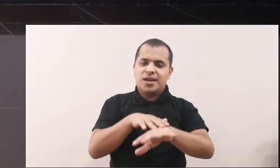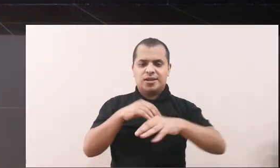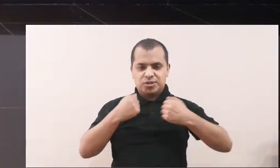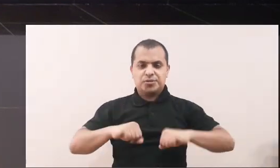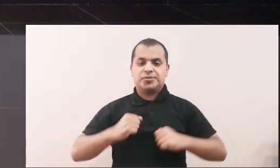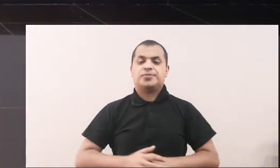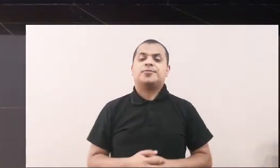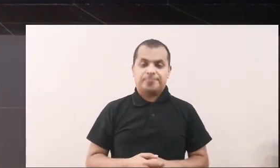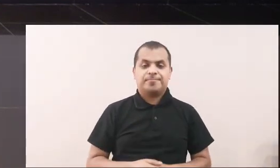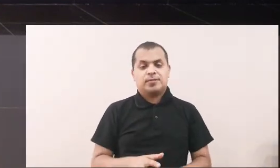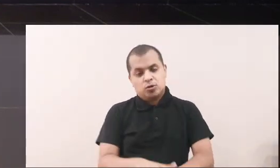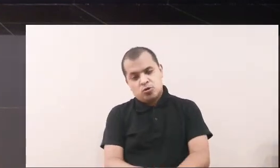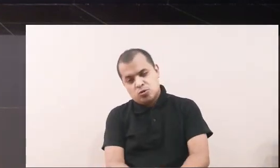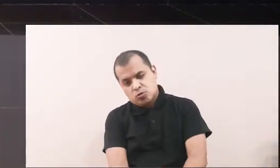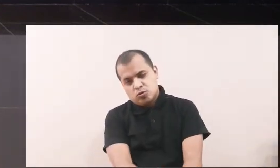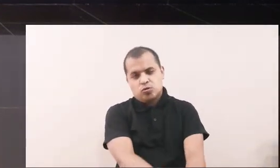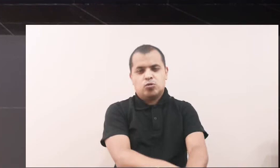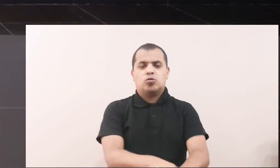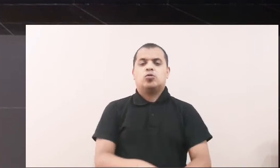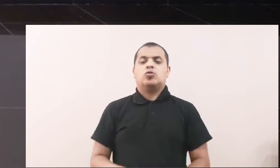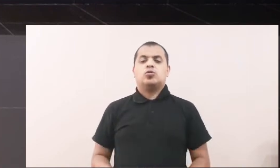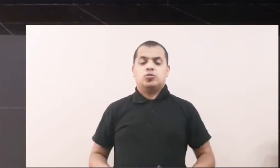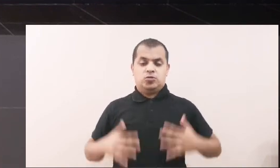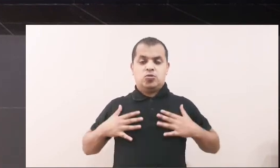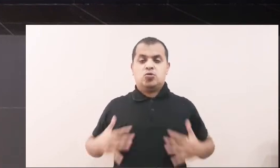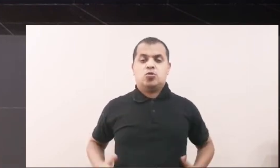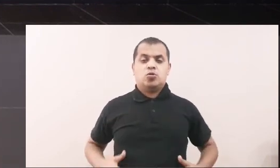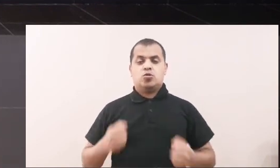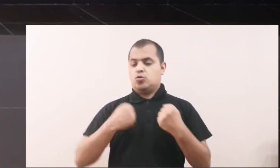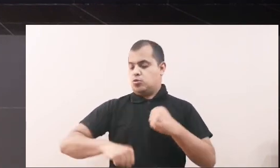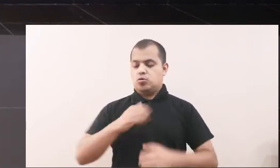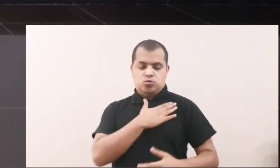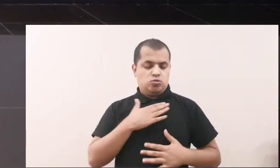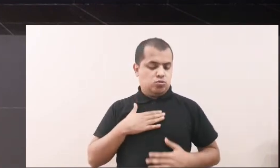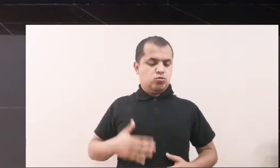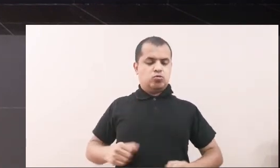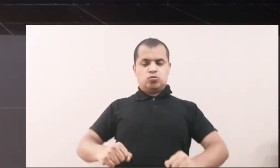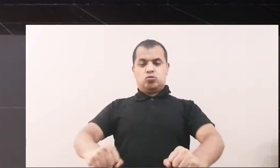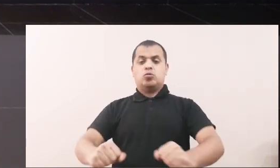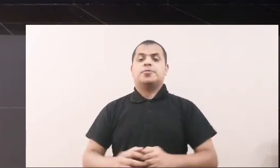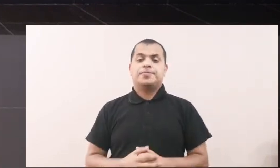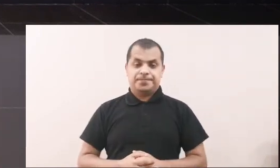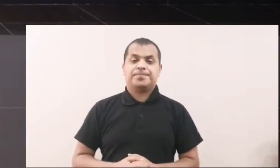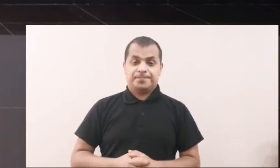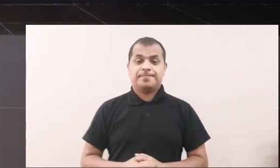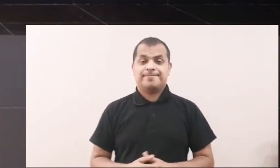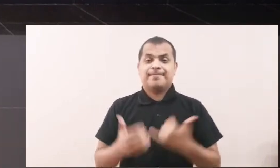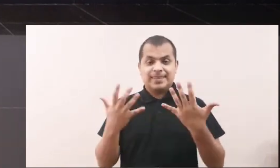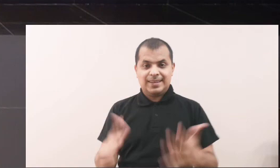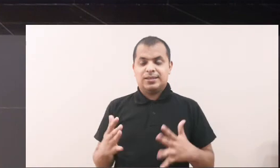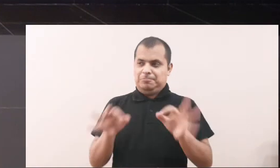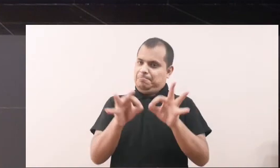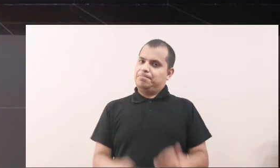ejercicio de elongación y siento cómo estiran todos los músculos del cuerpo. ¿Ok? Esto